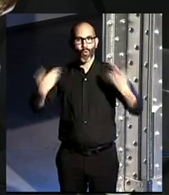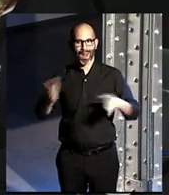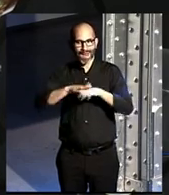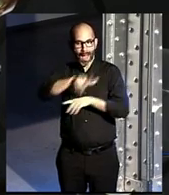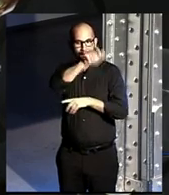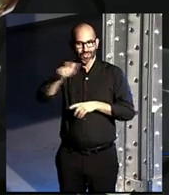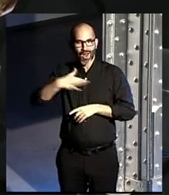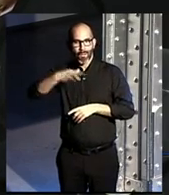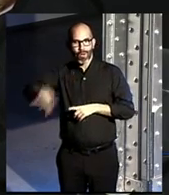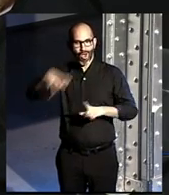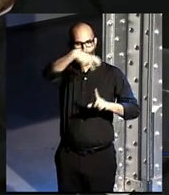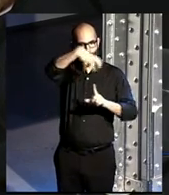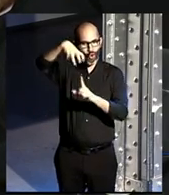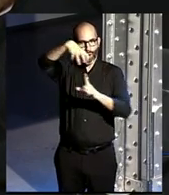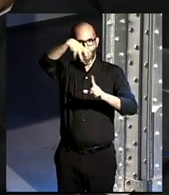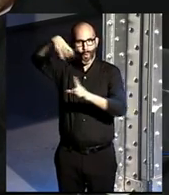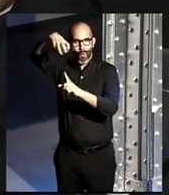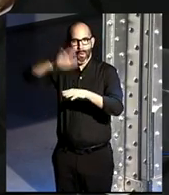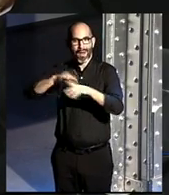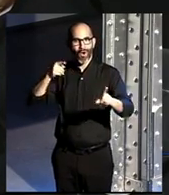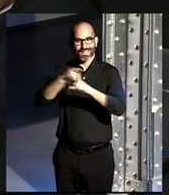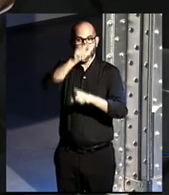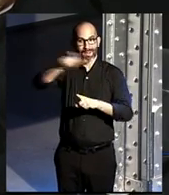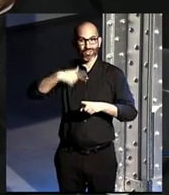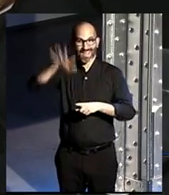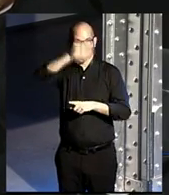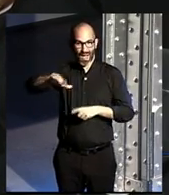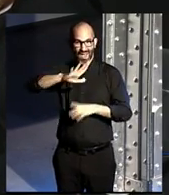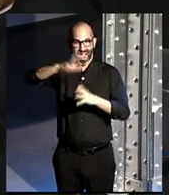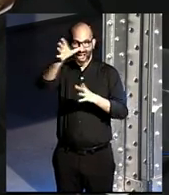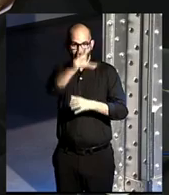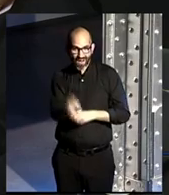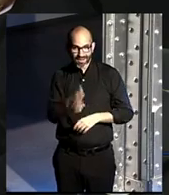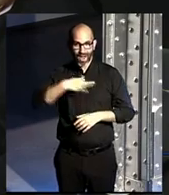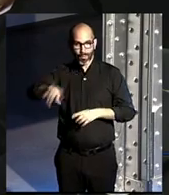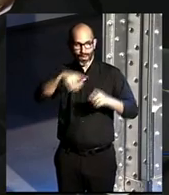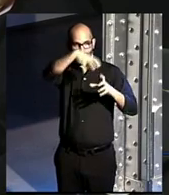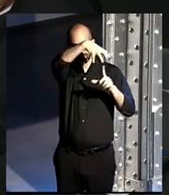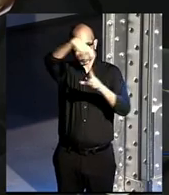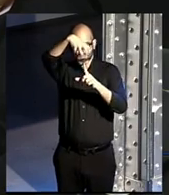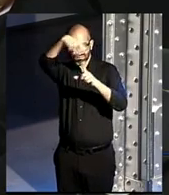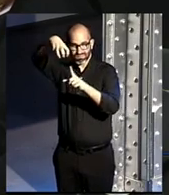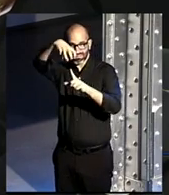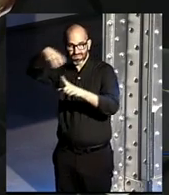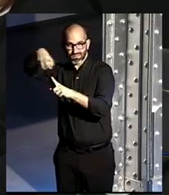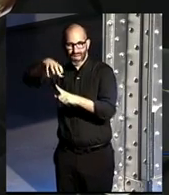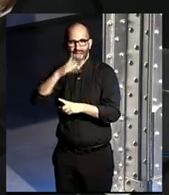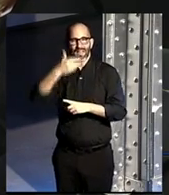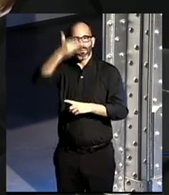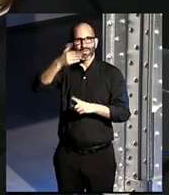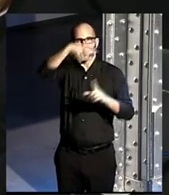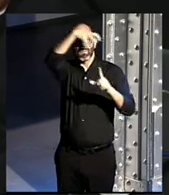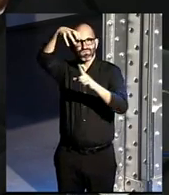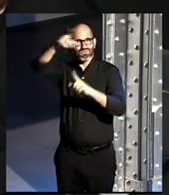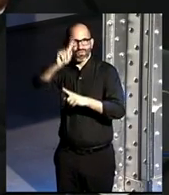África, porque era la única manera razonablemente práctica de hacerlo. A Verne le importaba que cruzaran África, le importaba África. Los globos y la